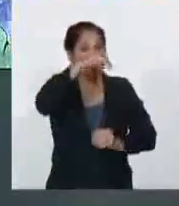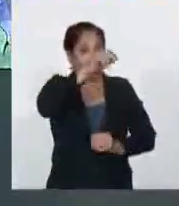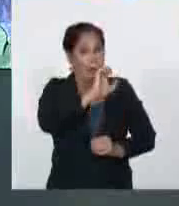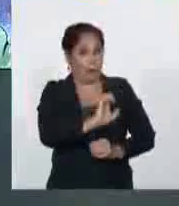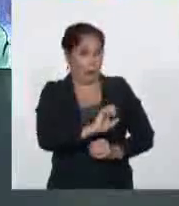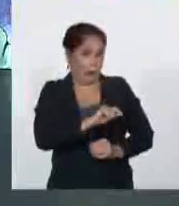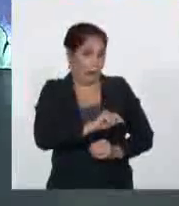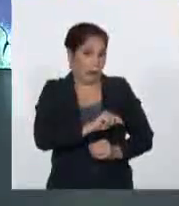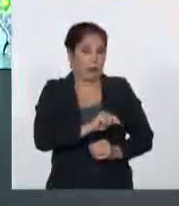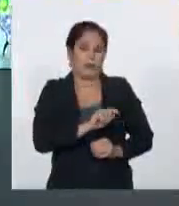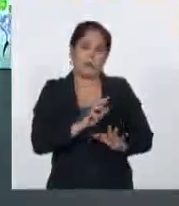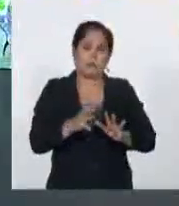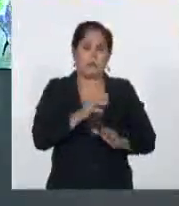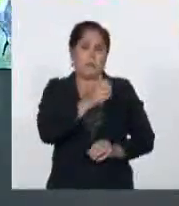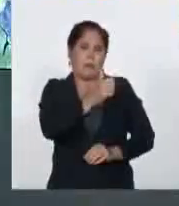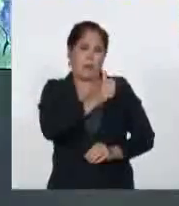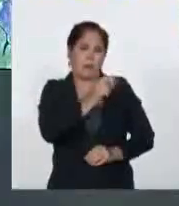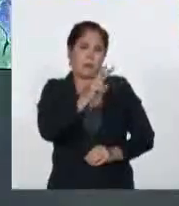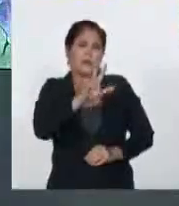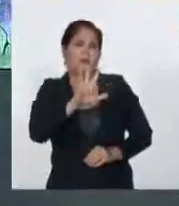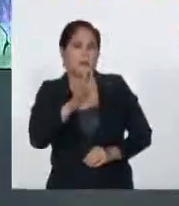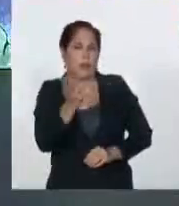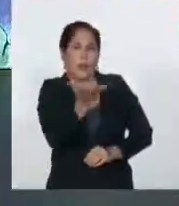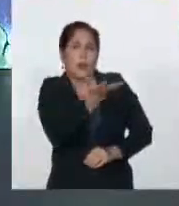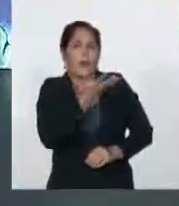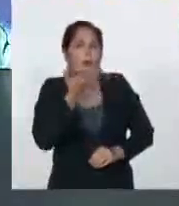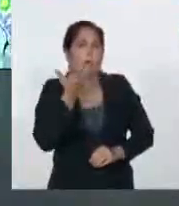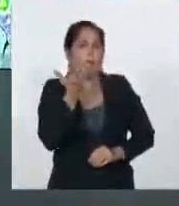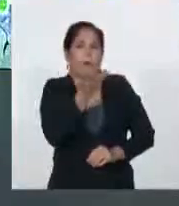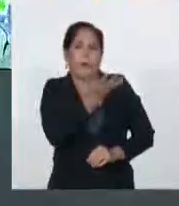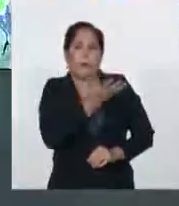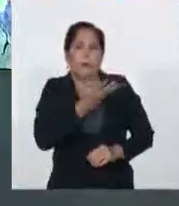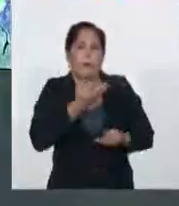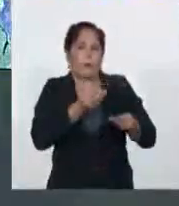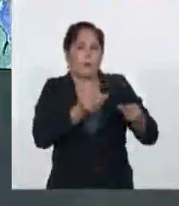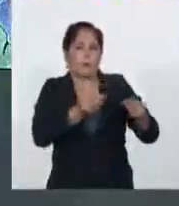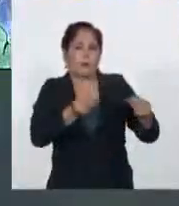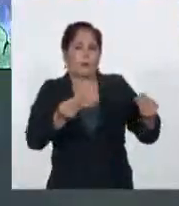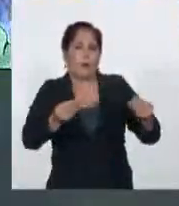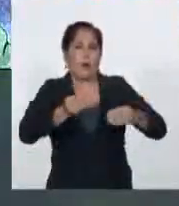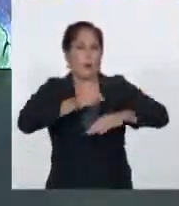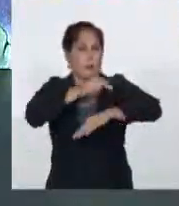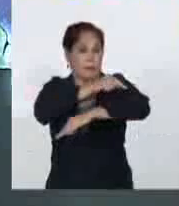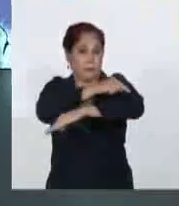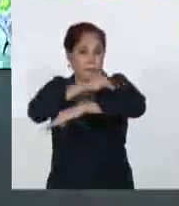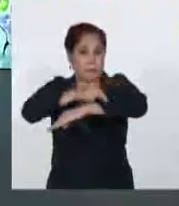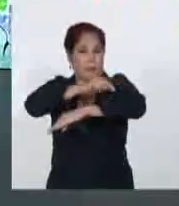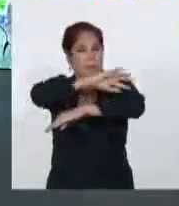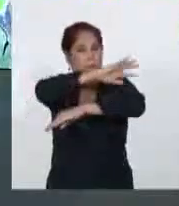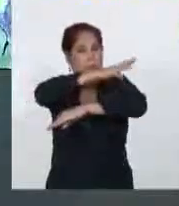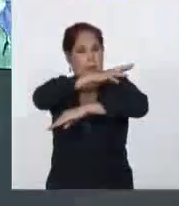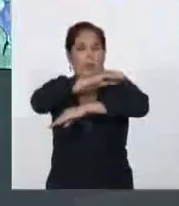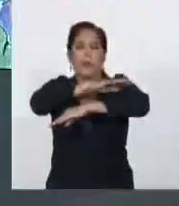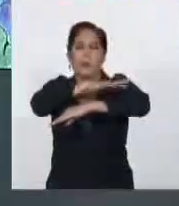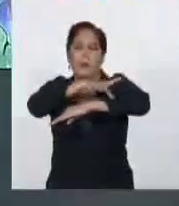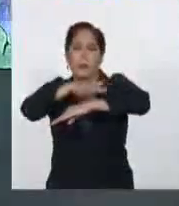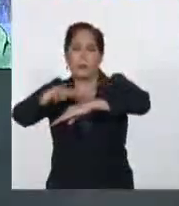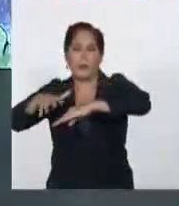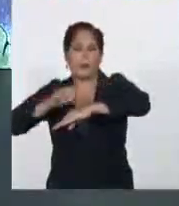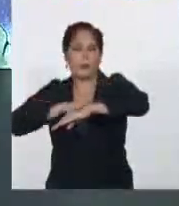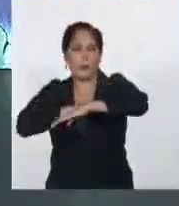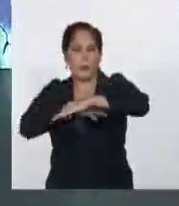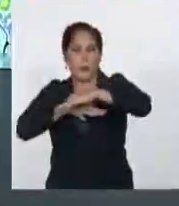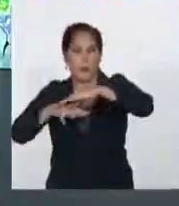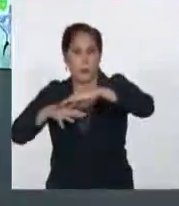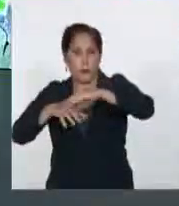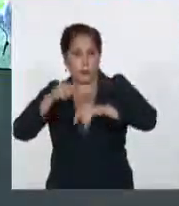con velocidades entre 10 y 25 kilómetros por hora. Habrá oleaje en la costa norte de la región oriental y poco oleaje en el resto de las costas. En